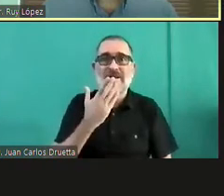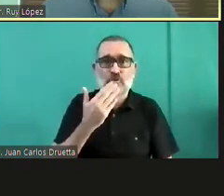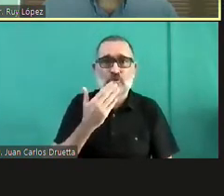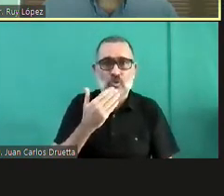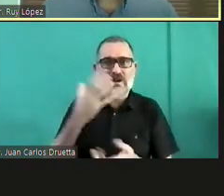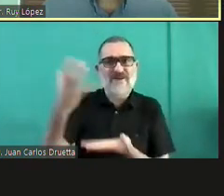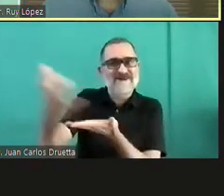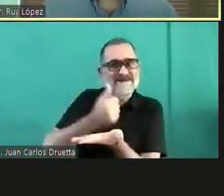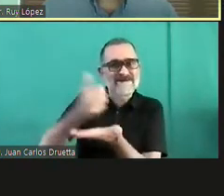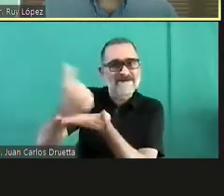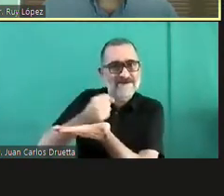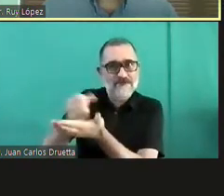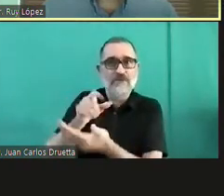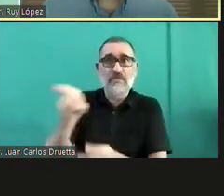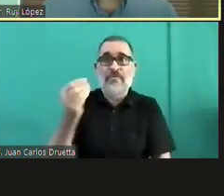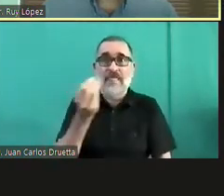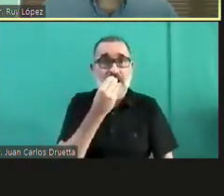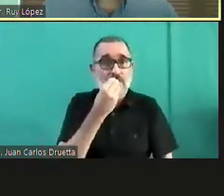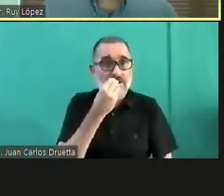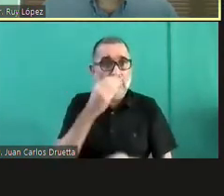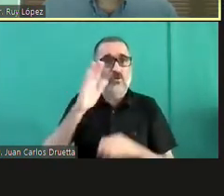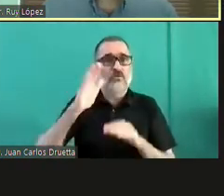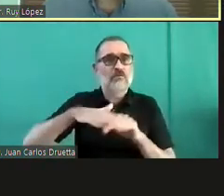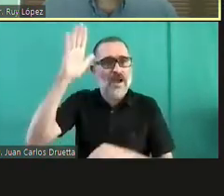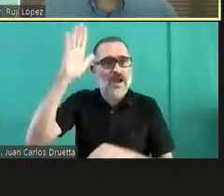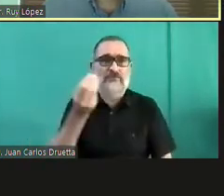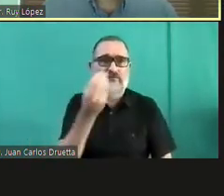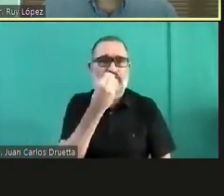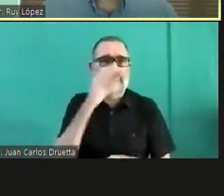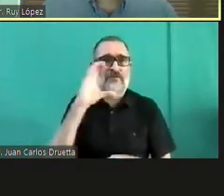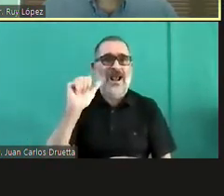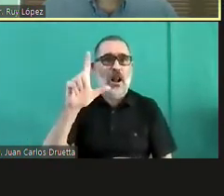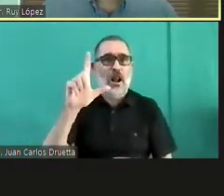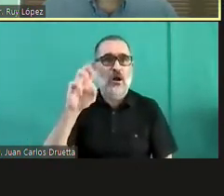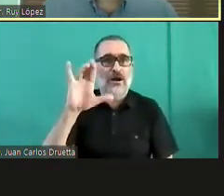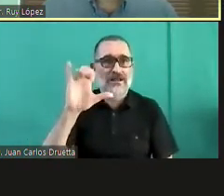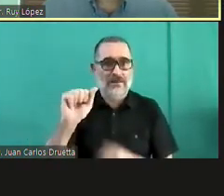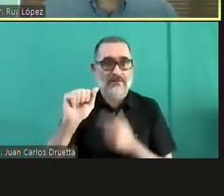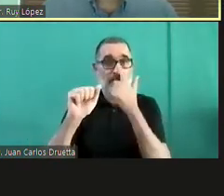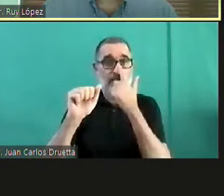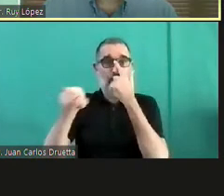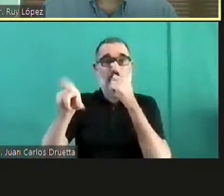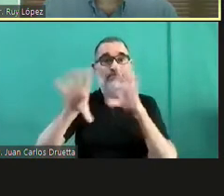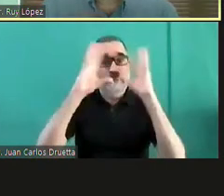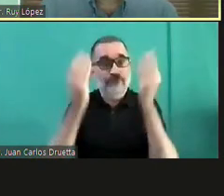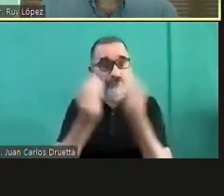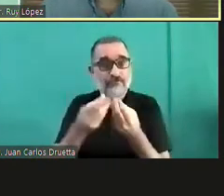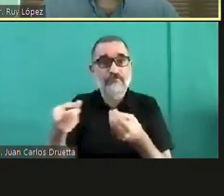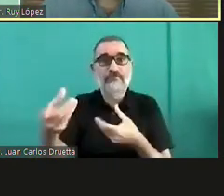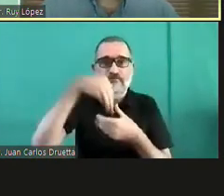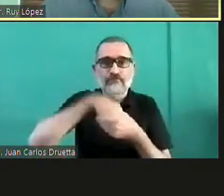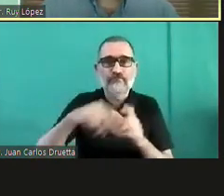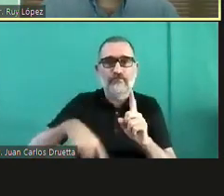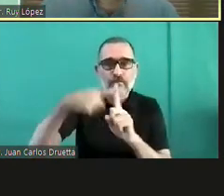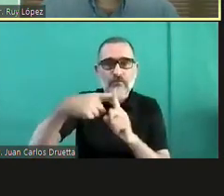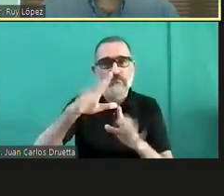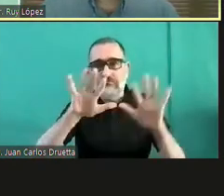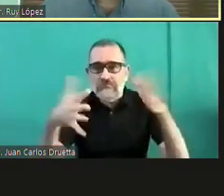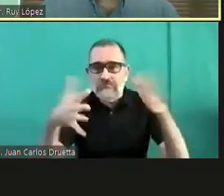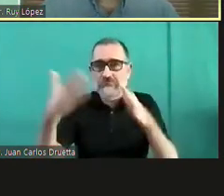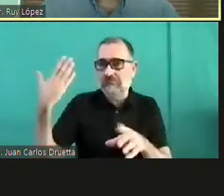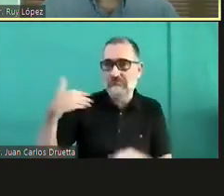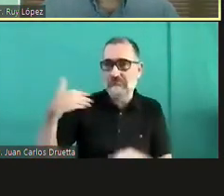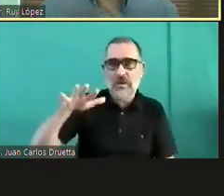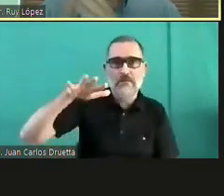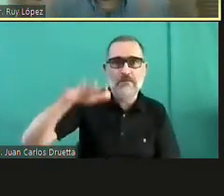y asociados del té tabaco especialmente en el componente de los bar de los bateadores que ante ausencias